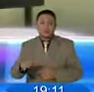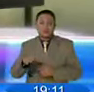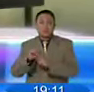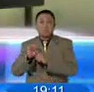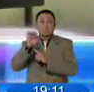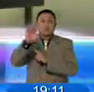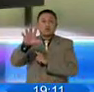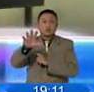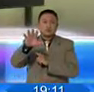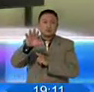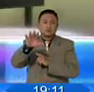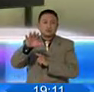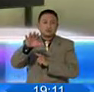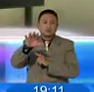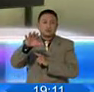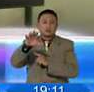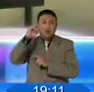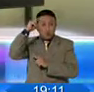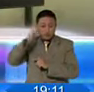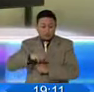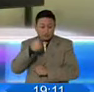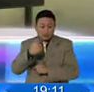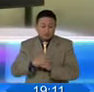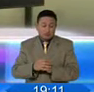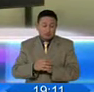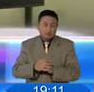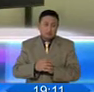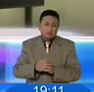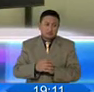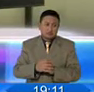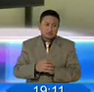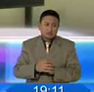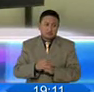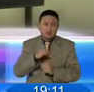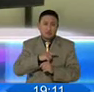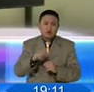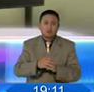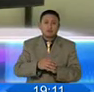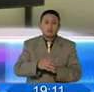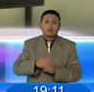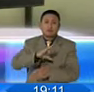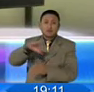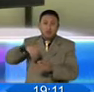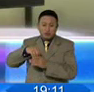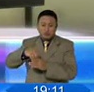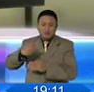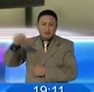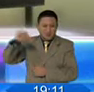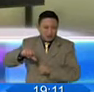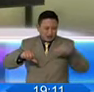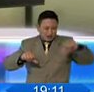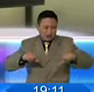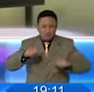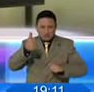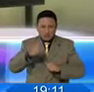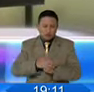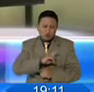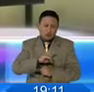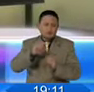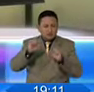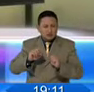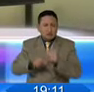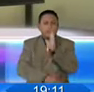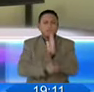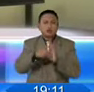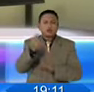reales hechas de acuerdo a lo que dice el gobierno, tampoco son tan pesimistas como dice el Fondo Monetario Internacional, ¿no? Pero si hay una recuperación del precio del